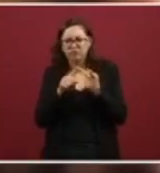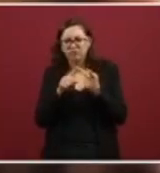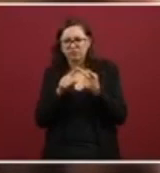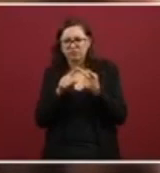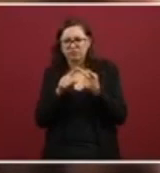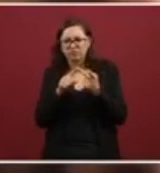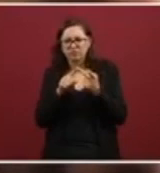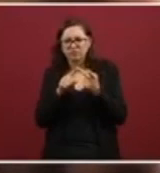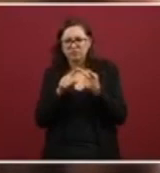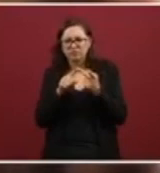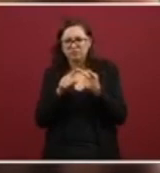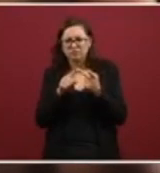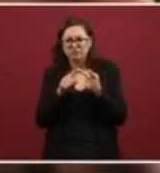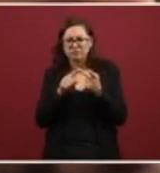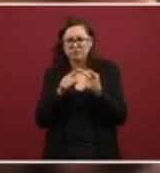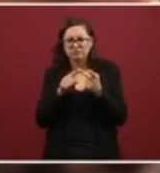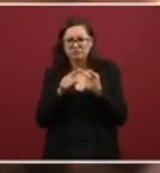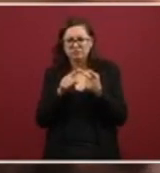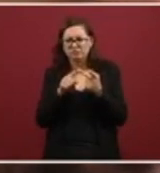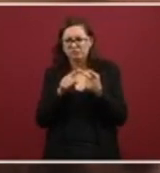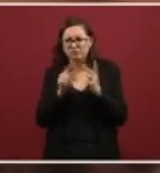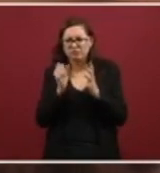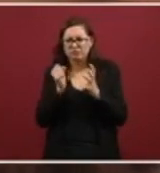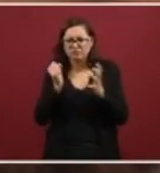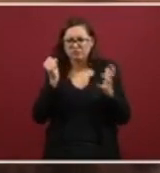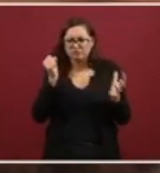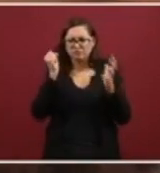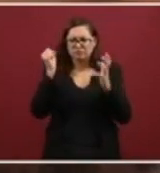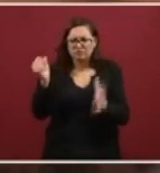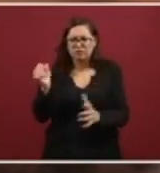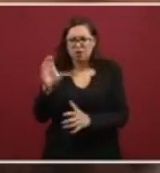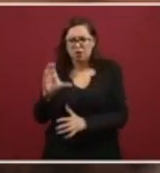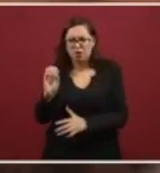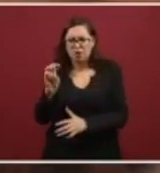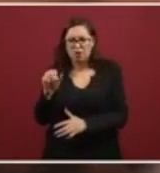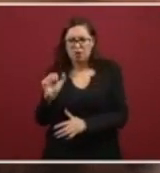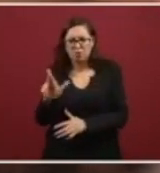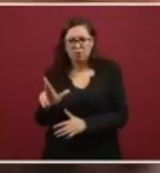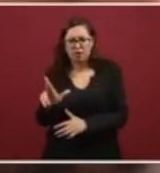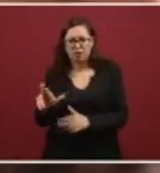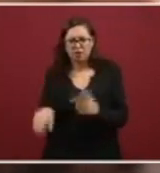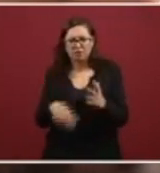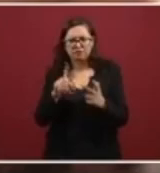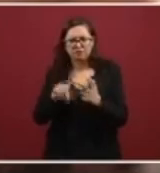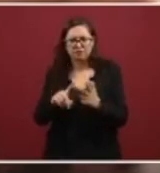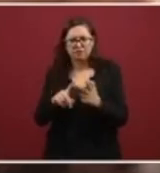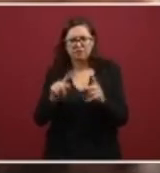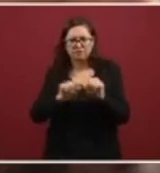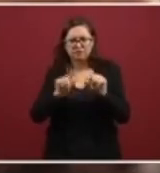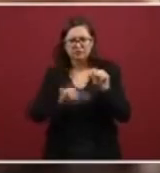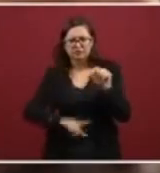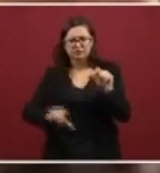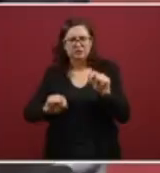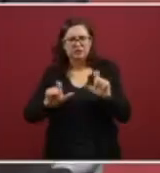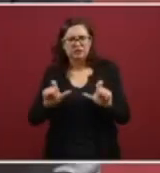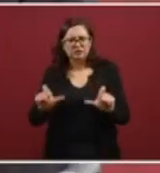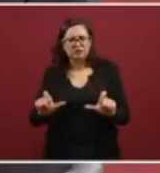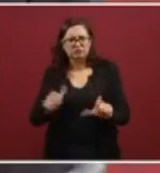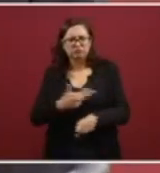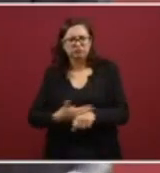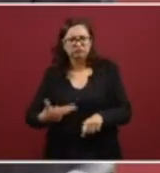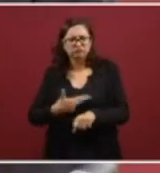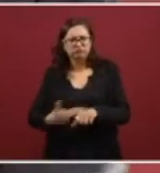La segunda es, ¿incrementarán el presupuesto a Comar? Y si hay un protocolo de actuación para la Guardia